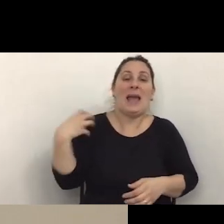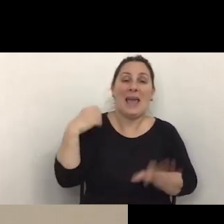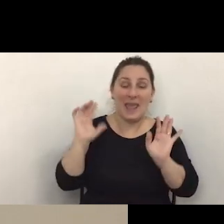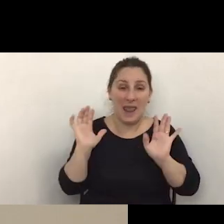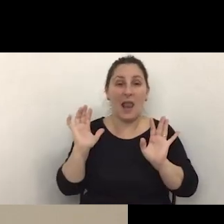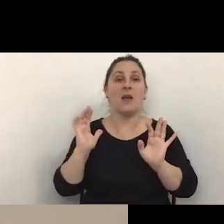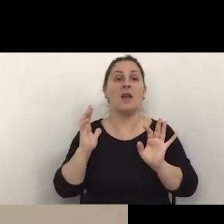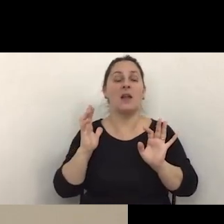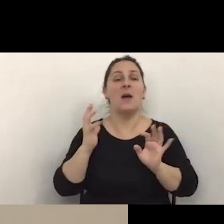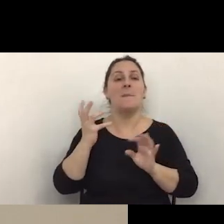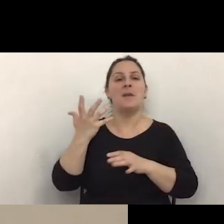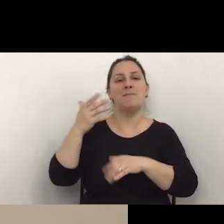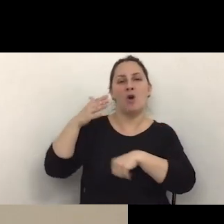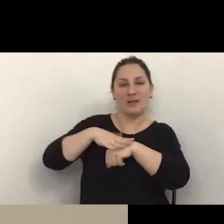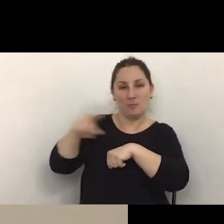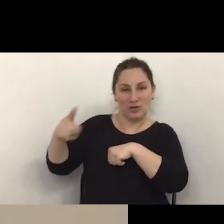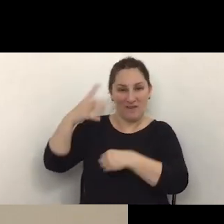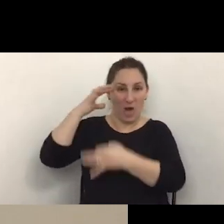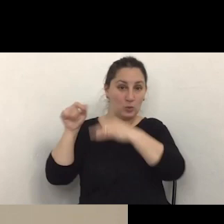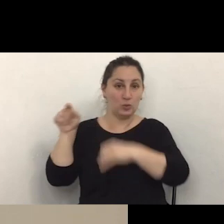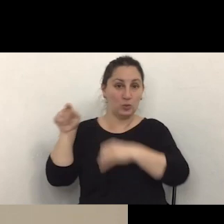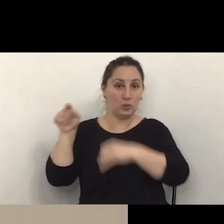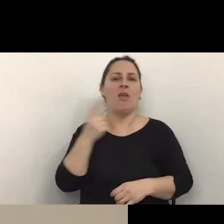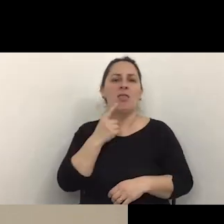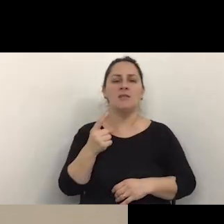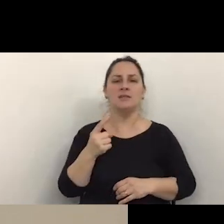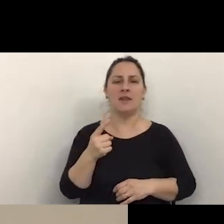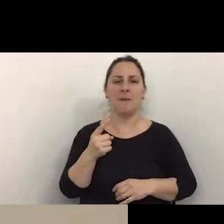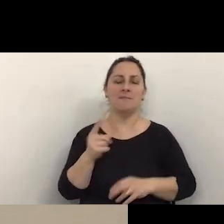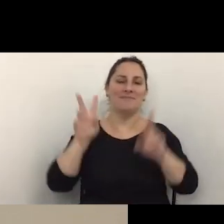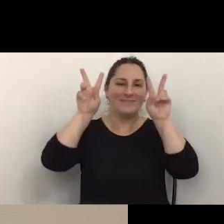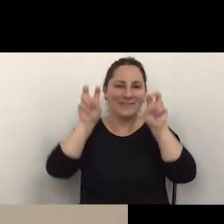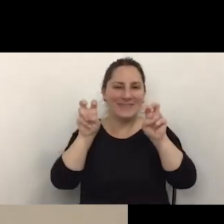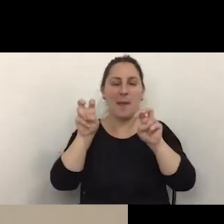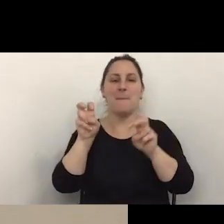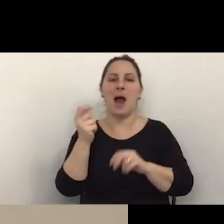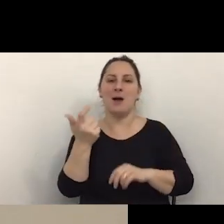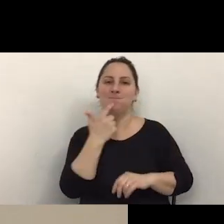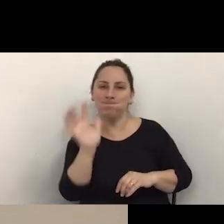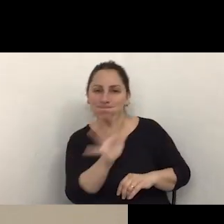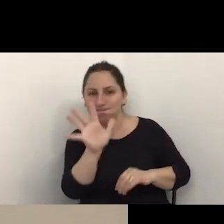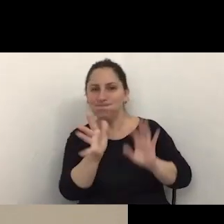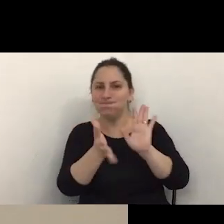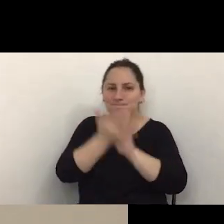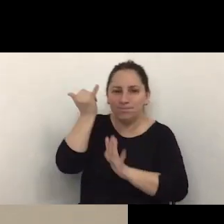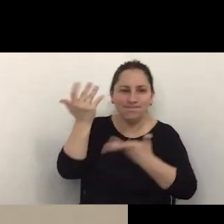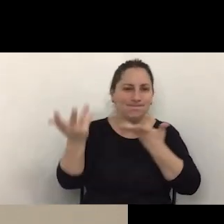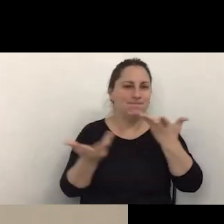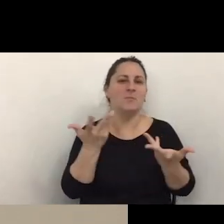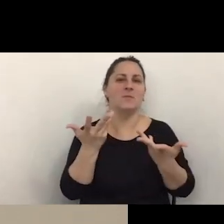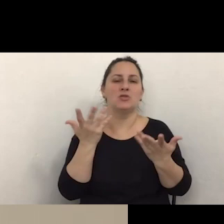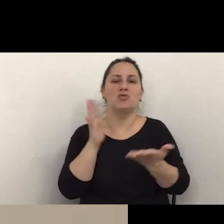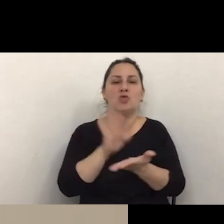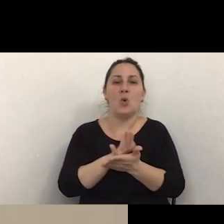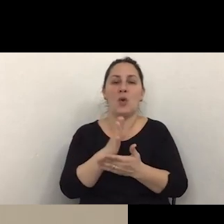la jurisprudencia que habla sobre el tema de las presunciones y sobre esta cuestión de la